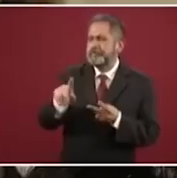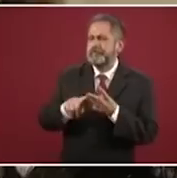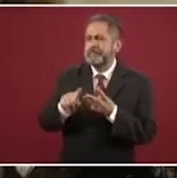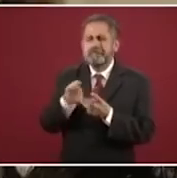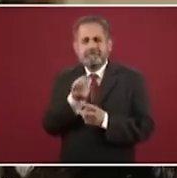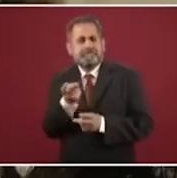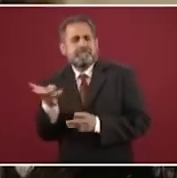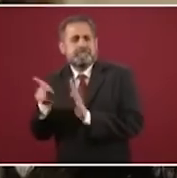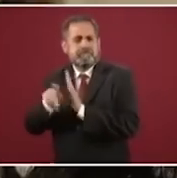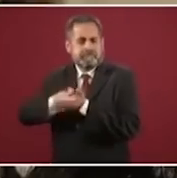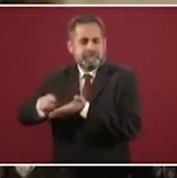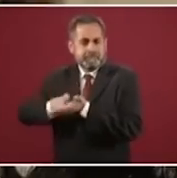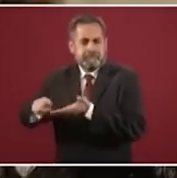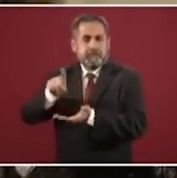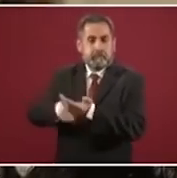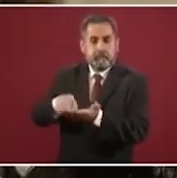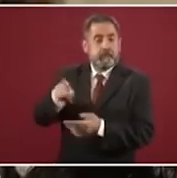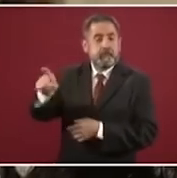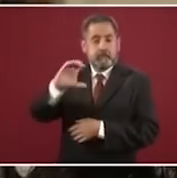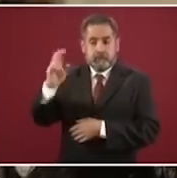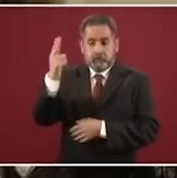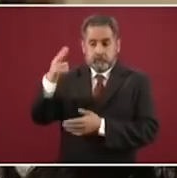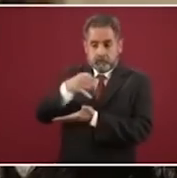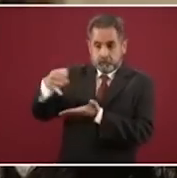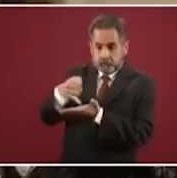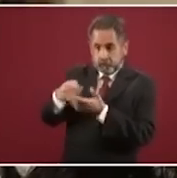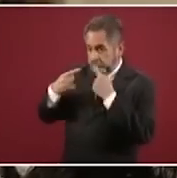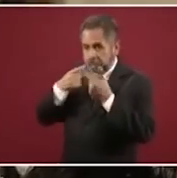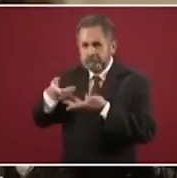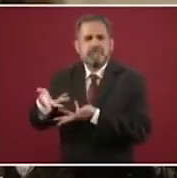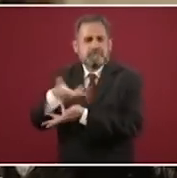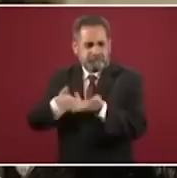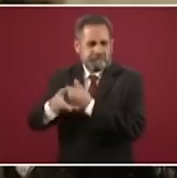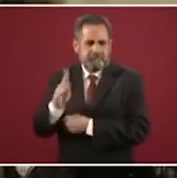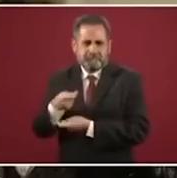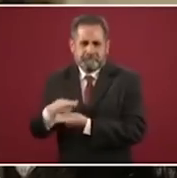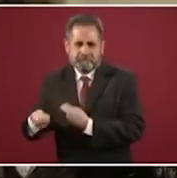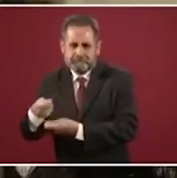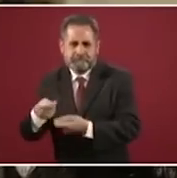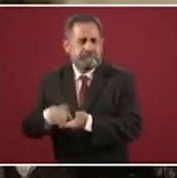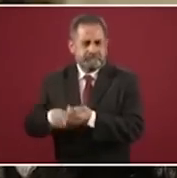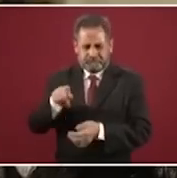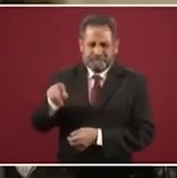reporteros que en las islas de Ceú la pasábamos muy mal, ya había tráfico de marihuana y cosas así, en